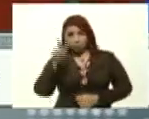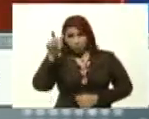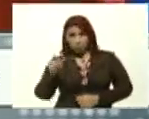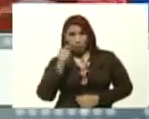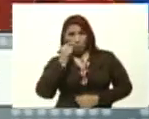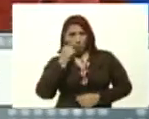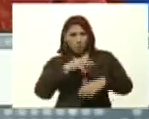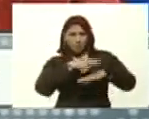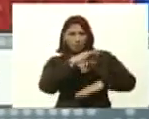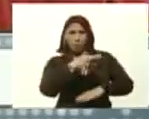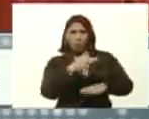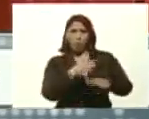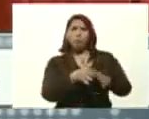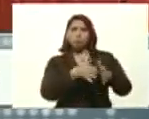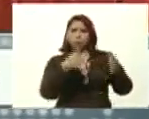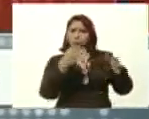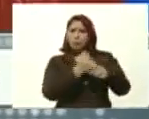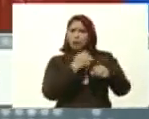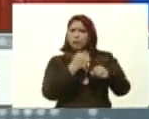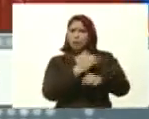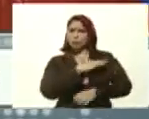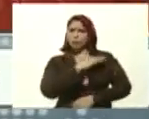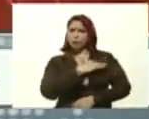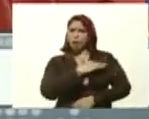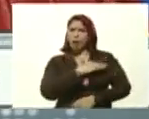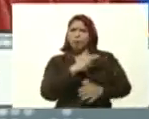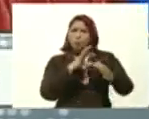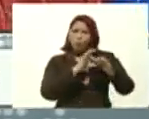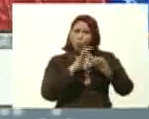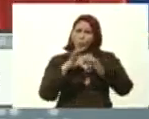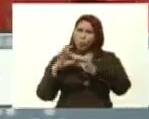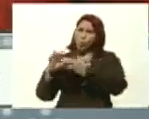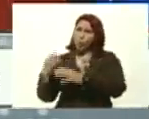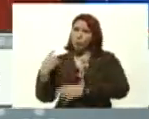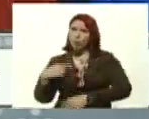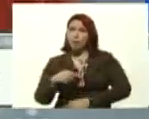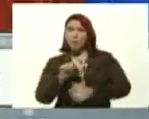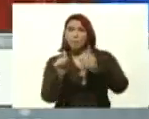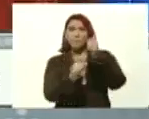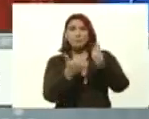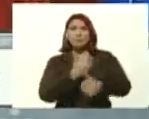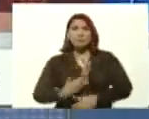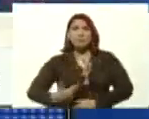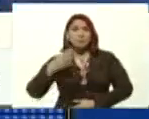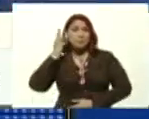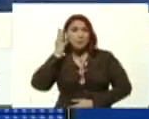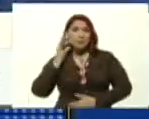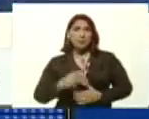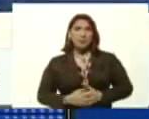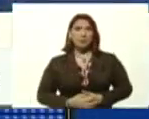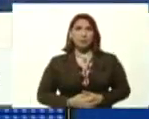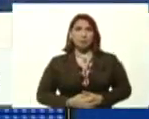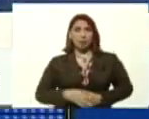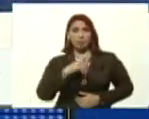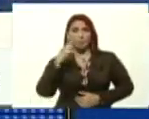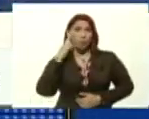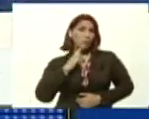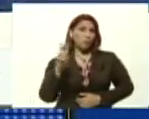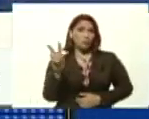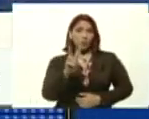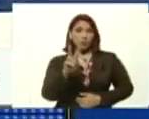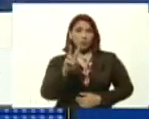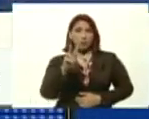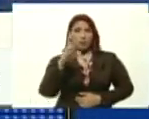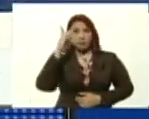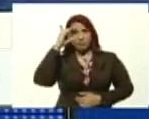gabinete social cohesionado. Aquí tenemos a la vicepresidenta ejecutiva de la República Bolivariana de